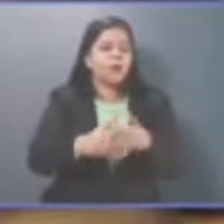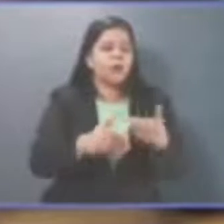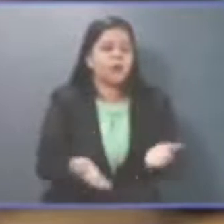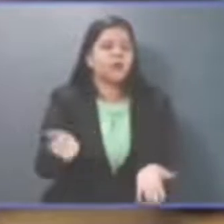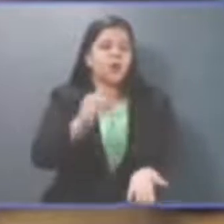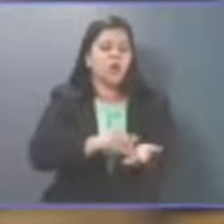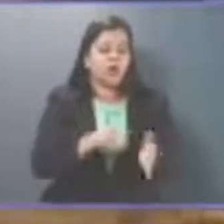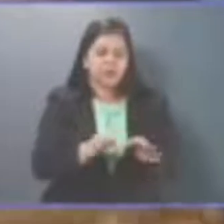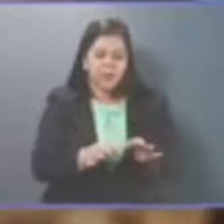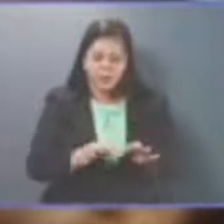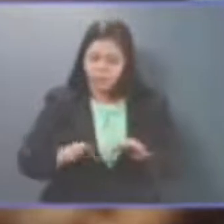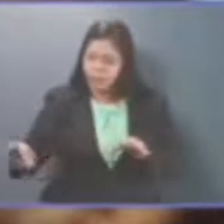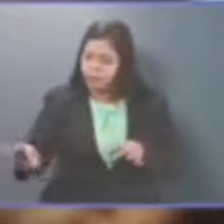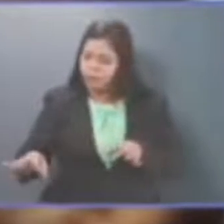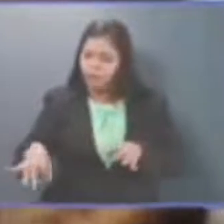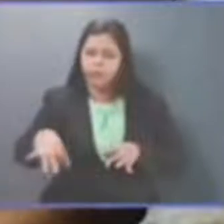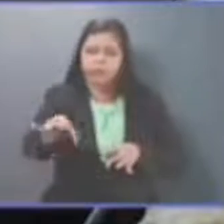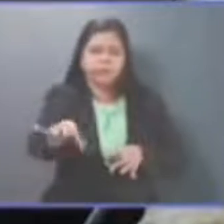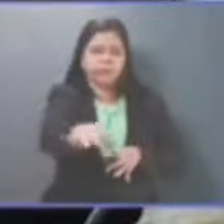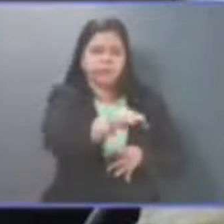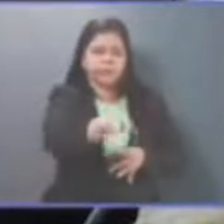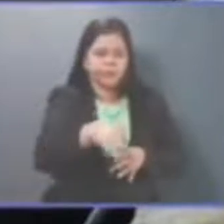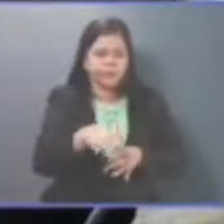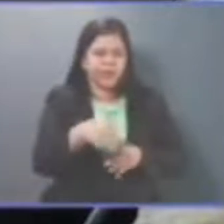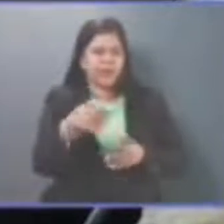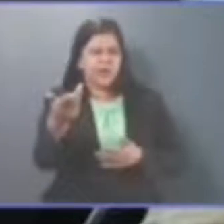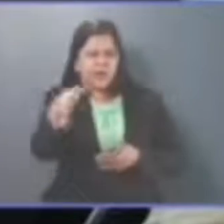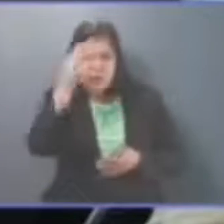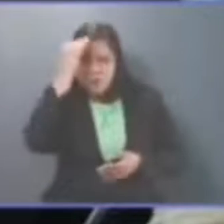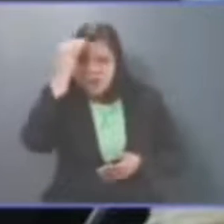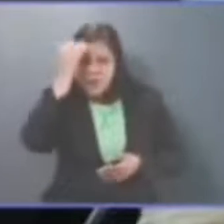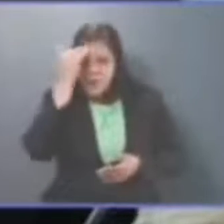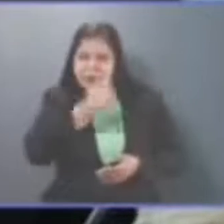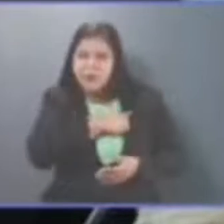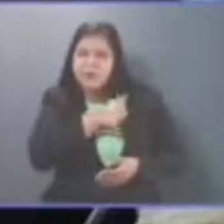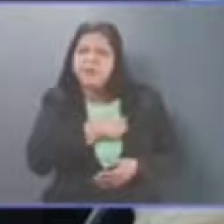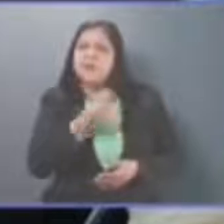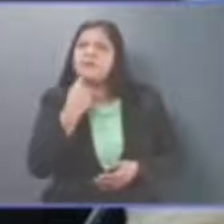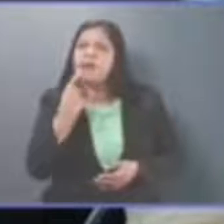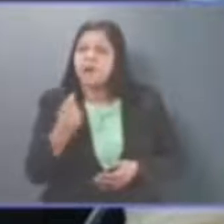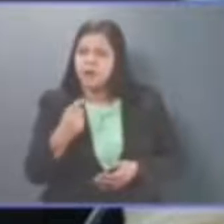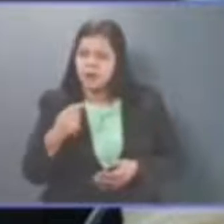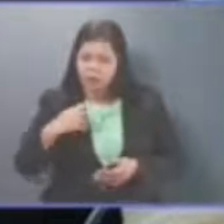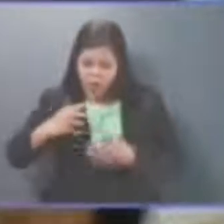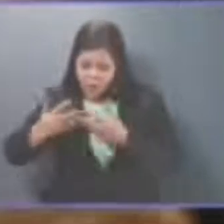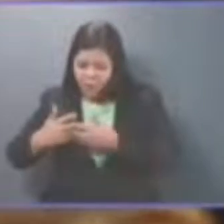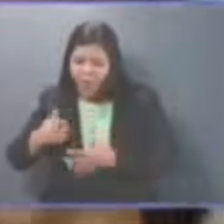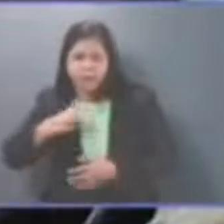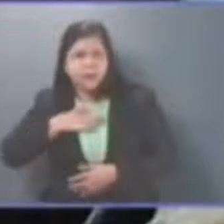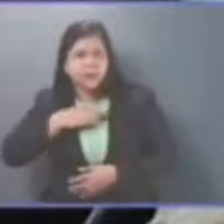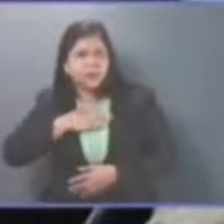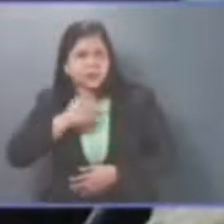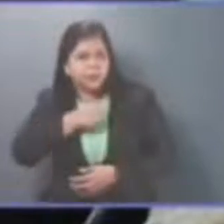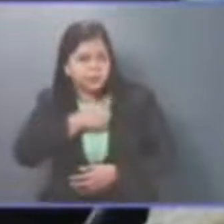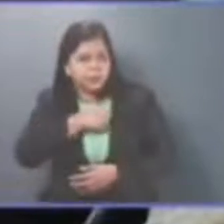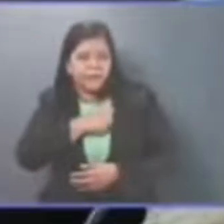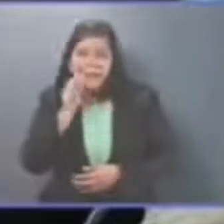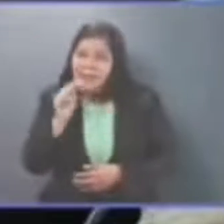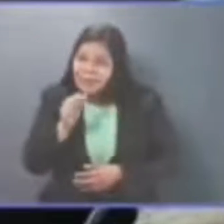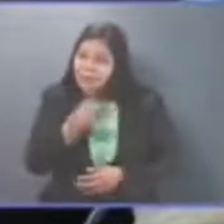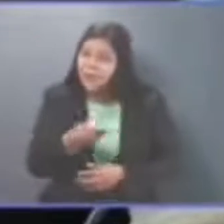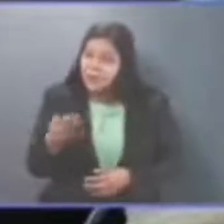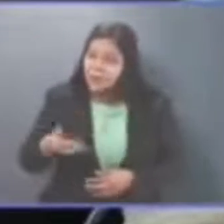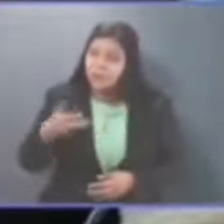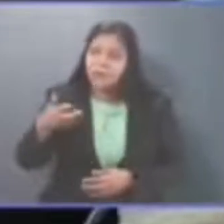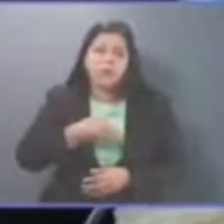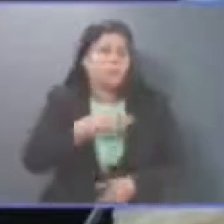remedición. Y todos aquí sabemos perfectamente que eso le corresponde al notificador. Esas son las injusticias que